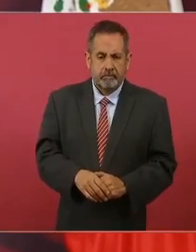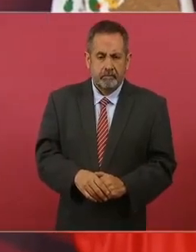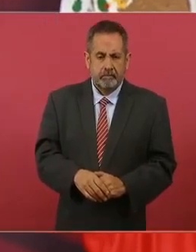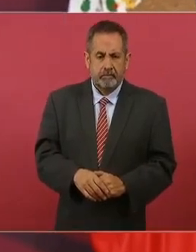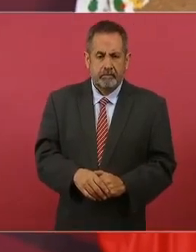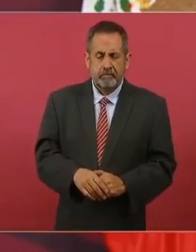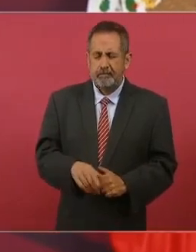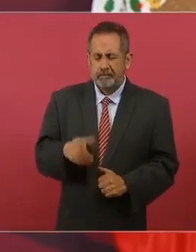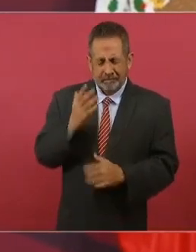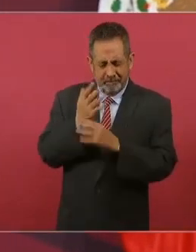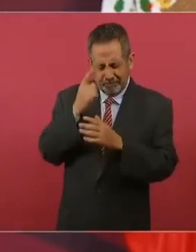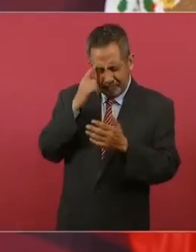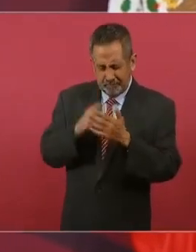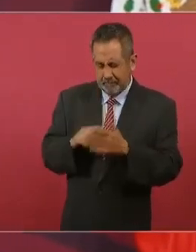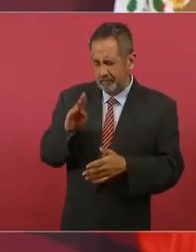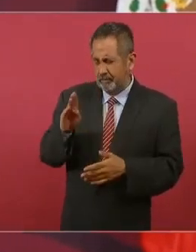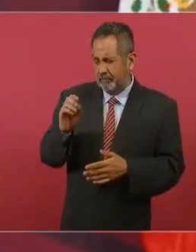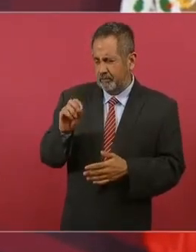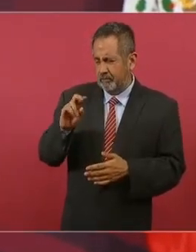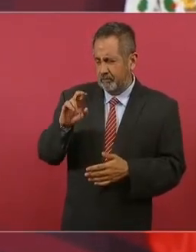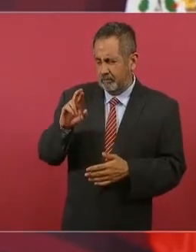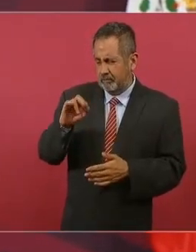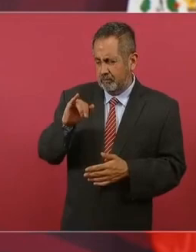a Borges,